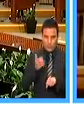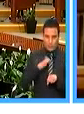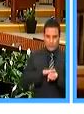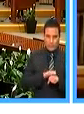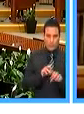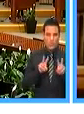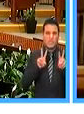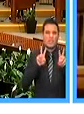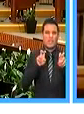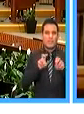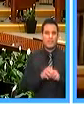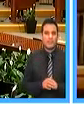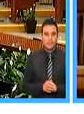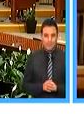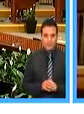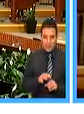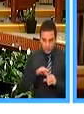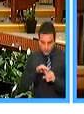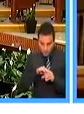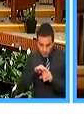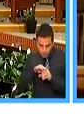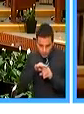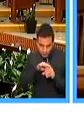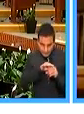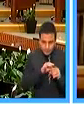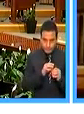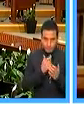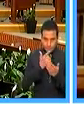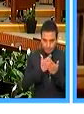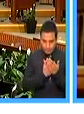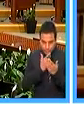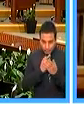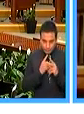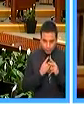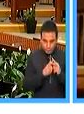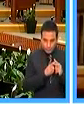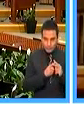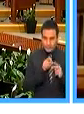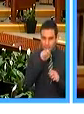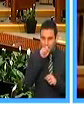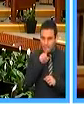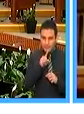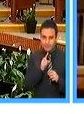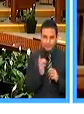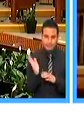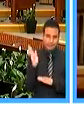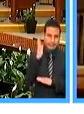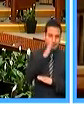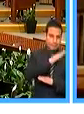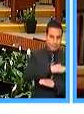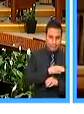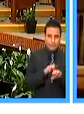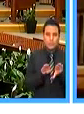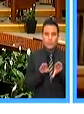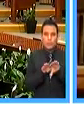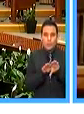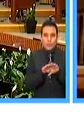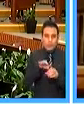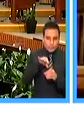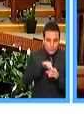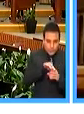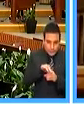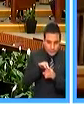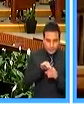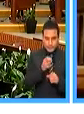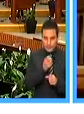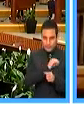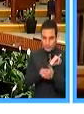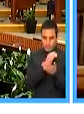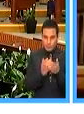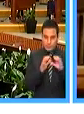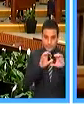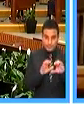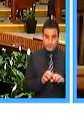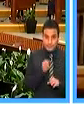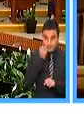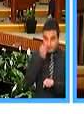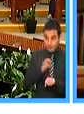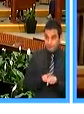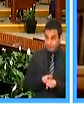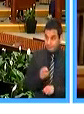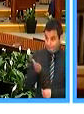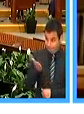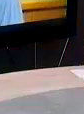criterios que también está llevando a proponer el Pleno de la Comisión de Fiscalización al Consejo.